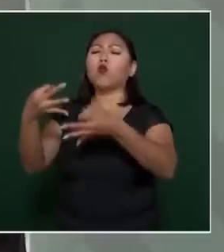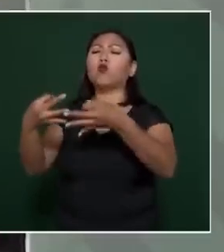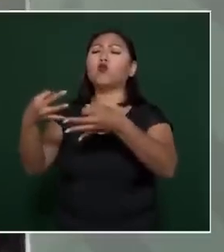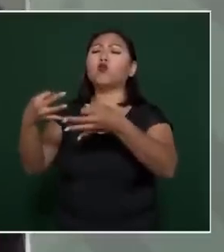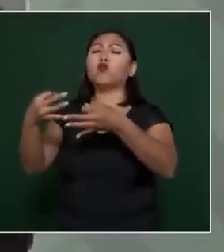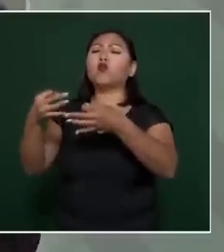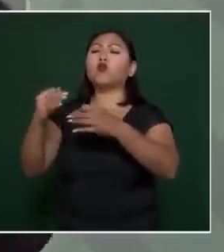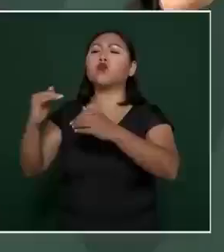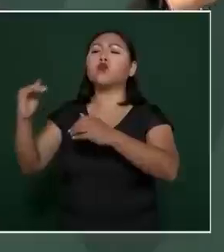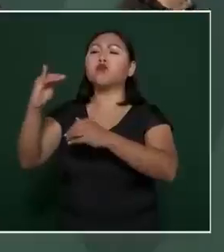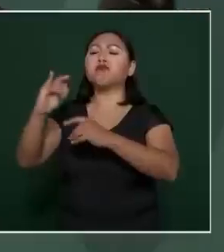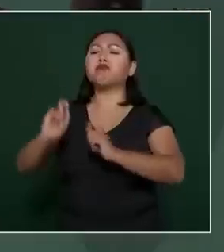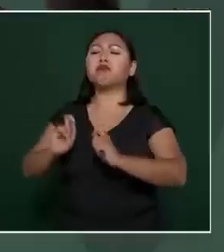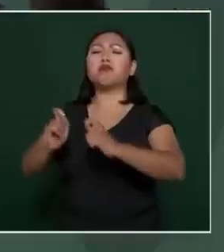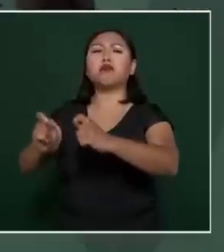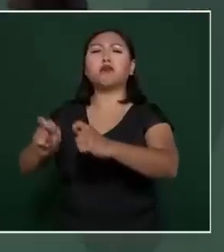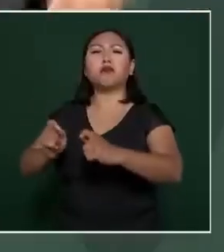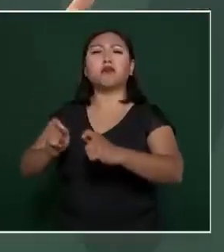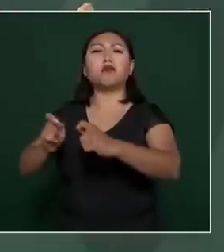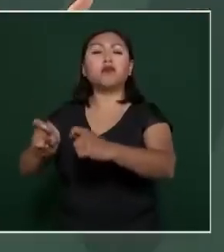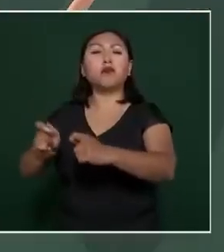al grado de que